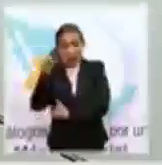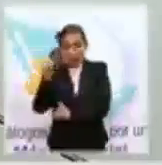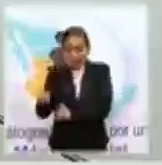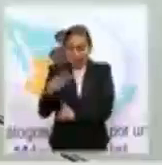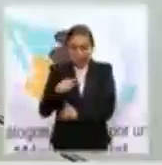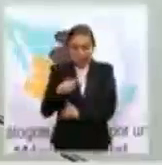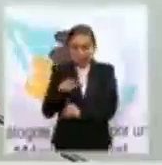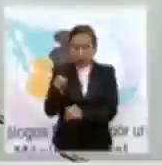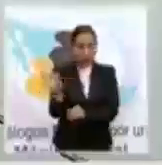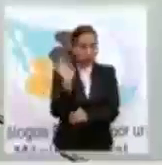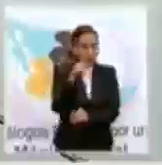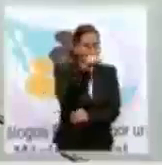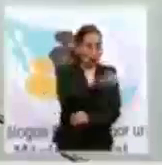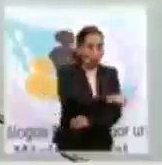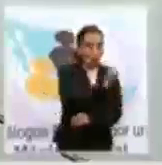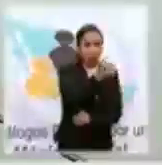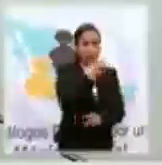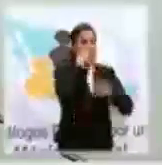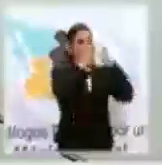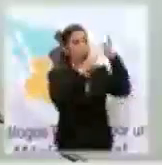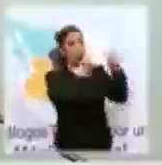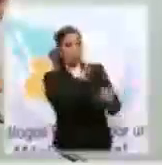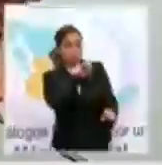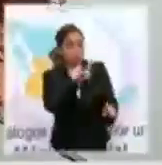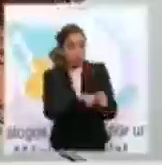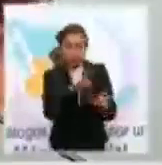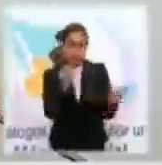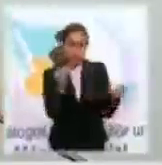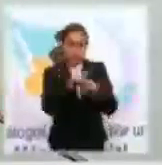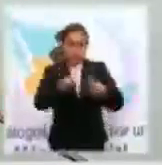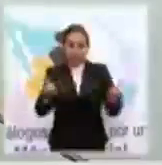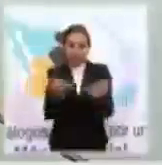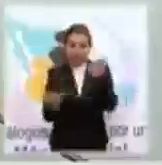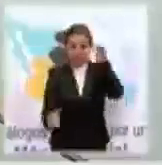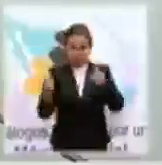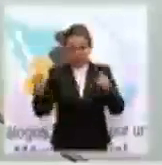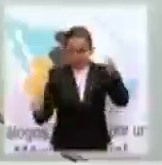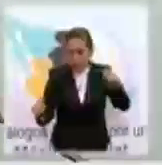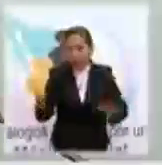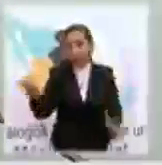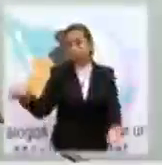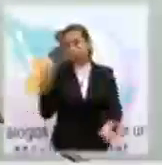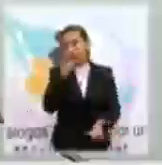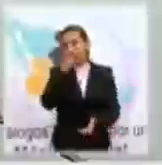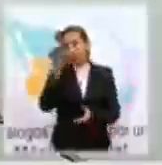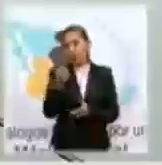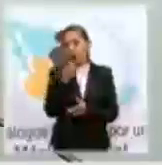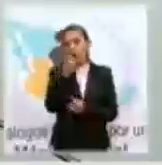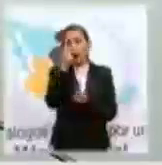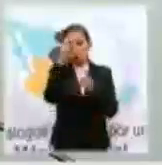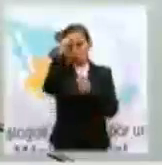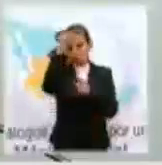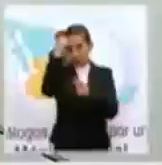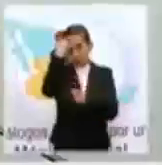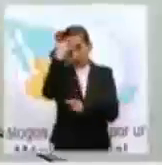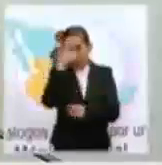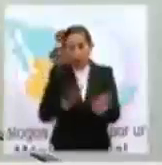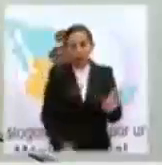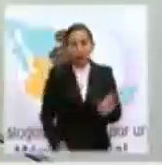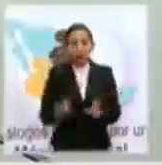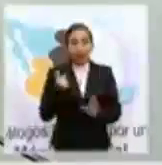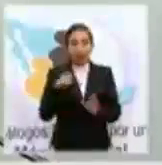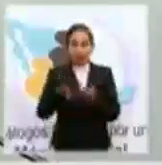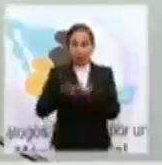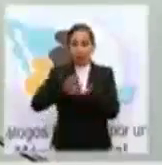puede ser que no tenga una capacidad verbal especialmente brillante, por ejemplo. Estoy hablando, insisto, solamente de lo intelectual. ¿Es una forma de